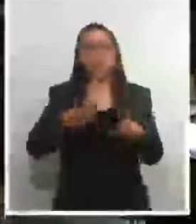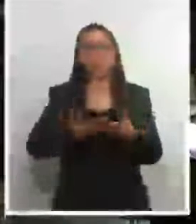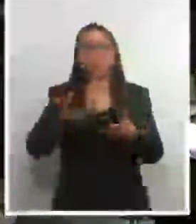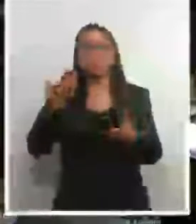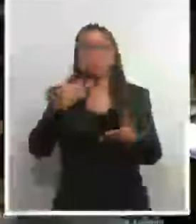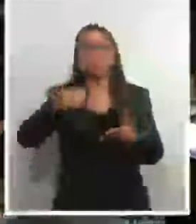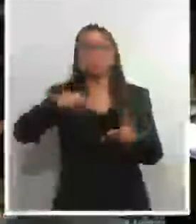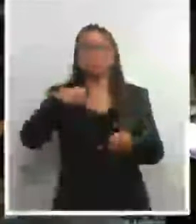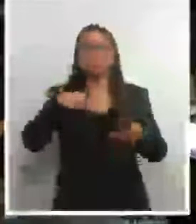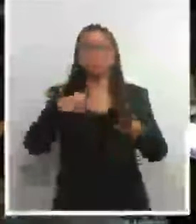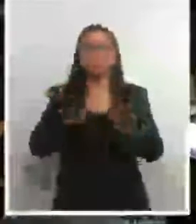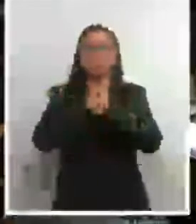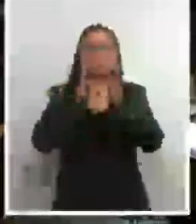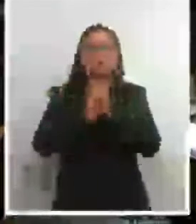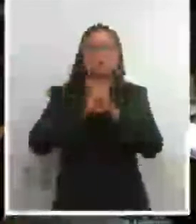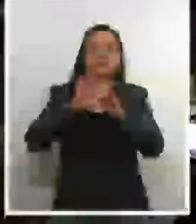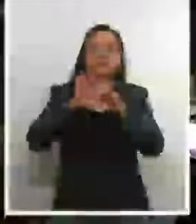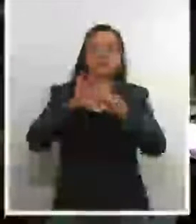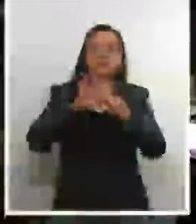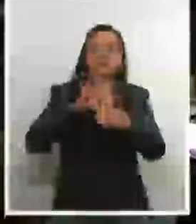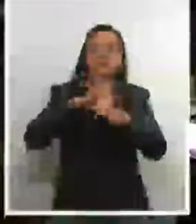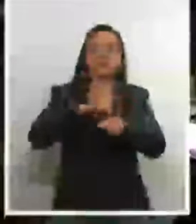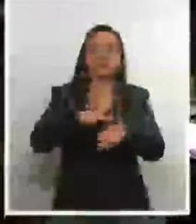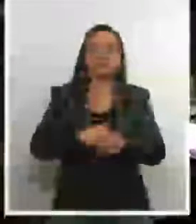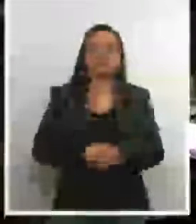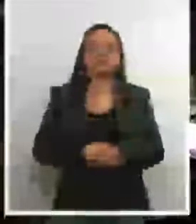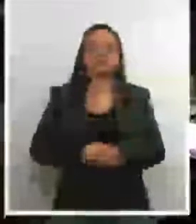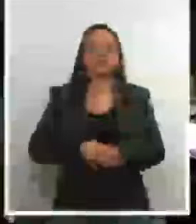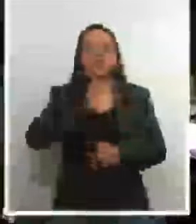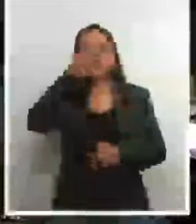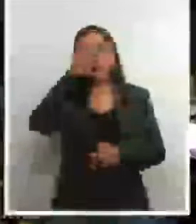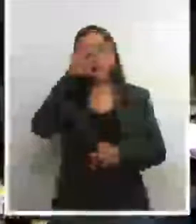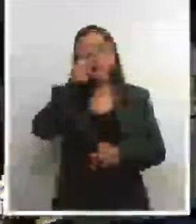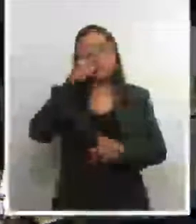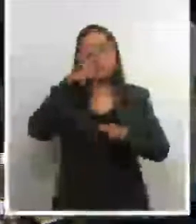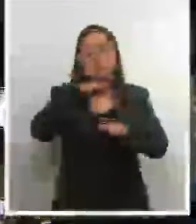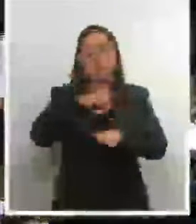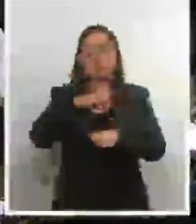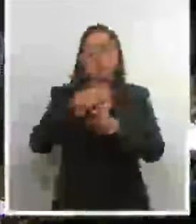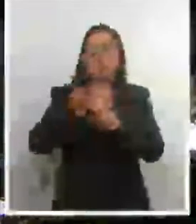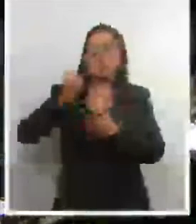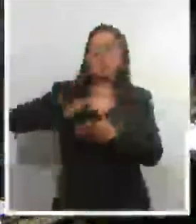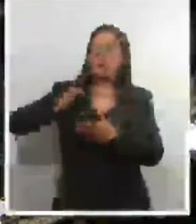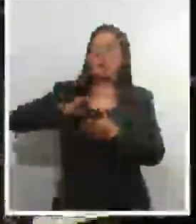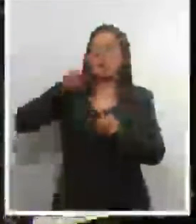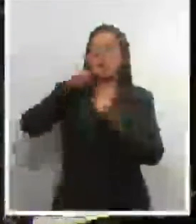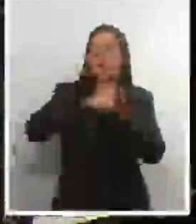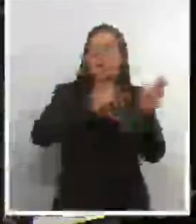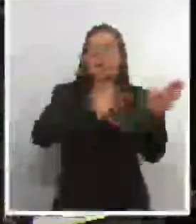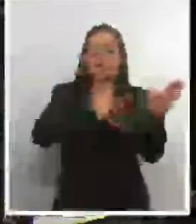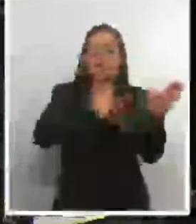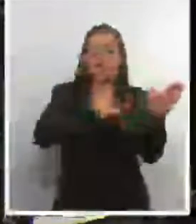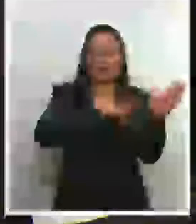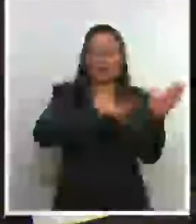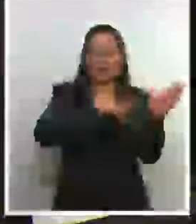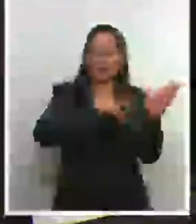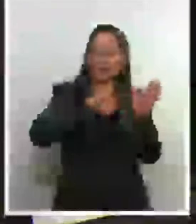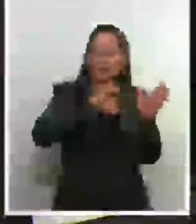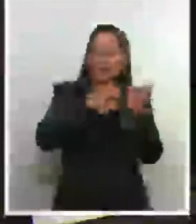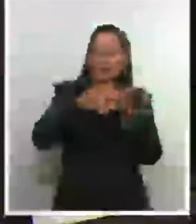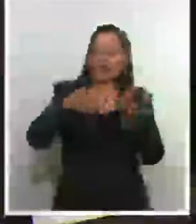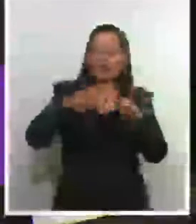Decíamos en la intervención anterior que el concepto del siglo XIX era el de seguridad